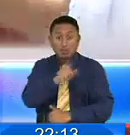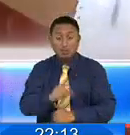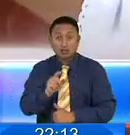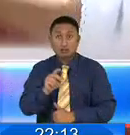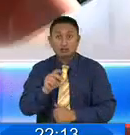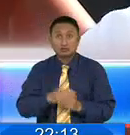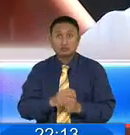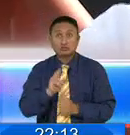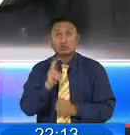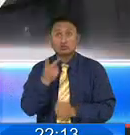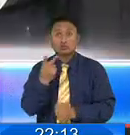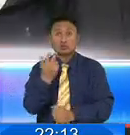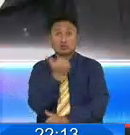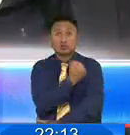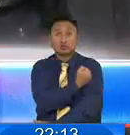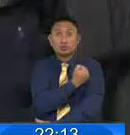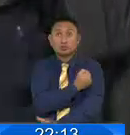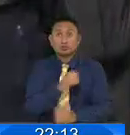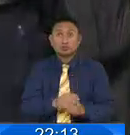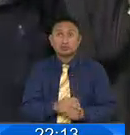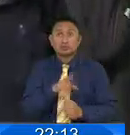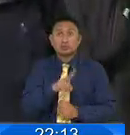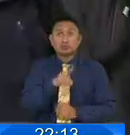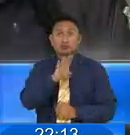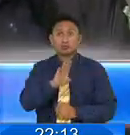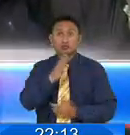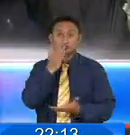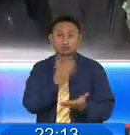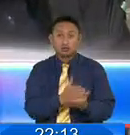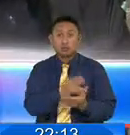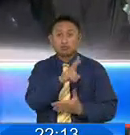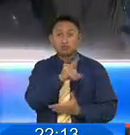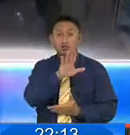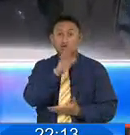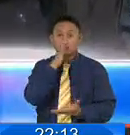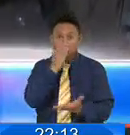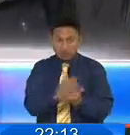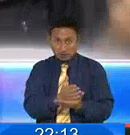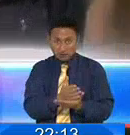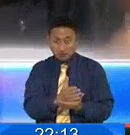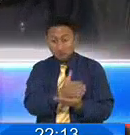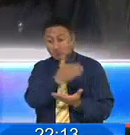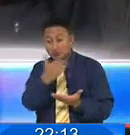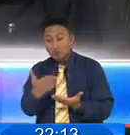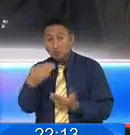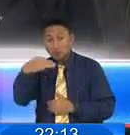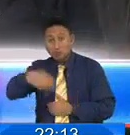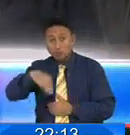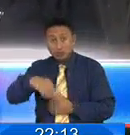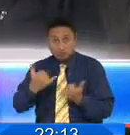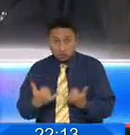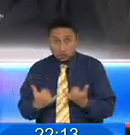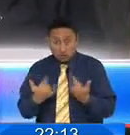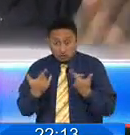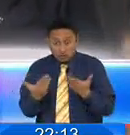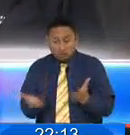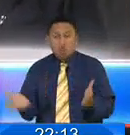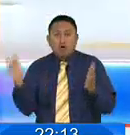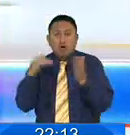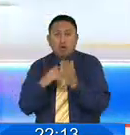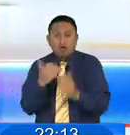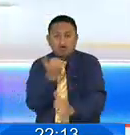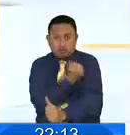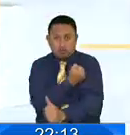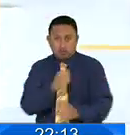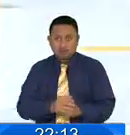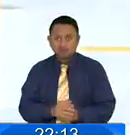segundas dosis. Que el 24 estaban suspendidas, que el 25 estaban suspendidas y que ahora se iban a reanudar. Si bien